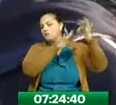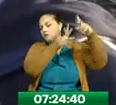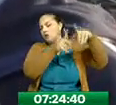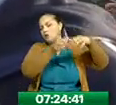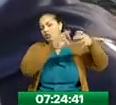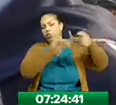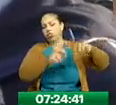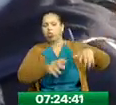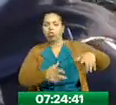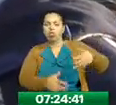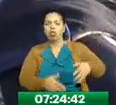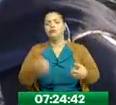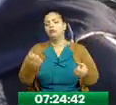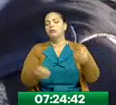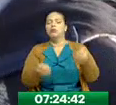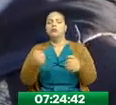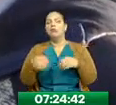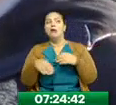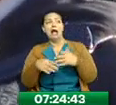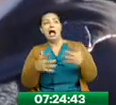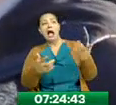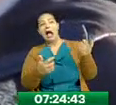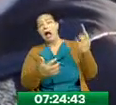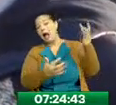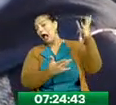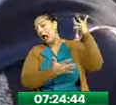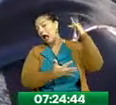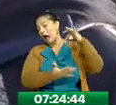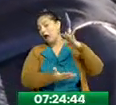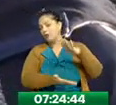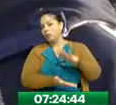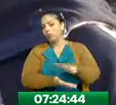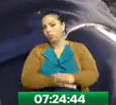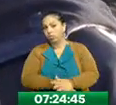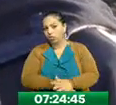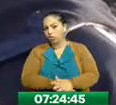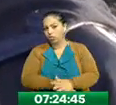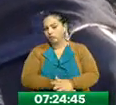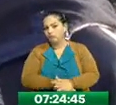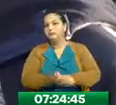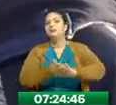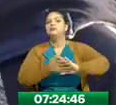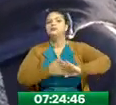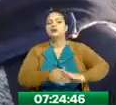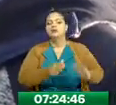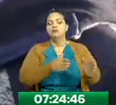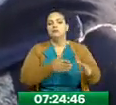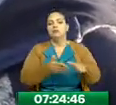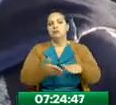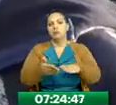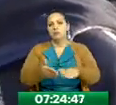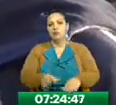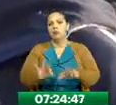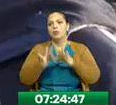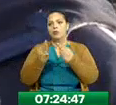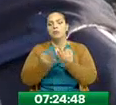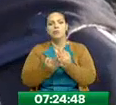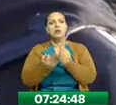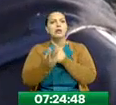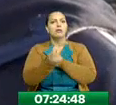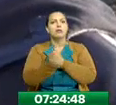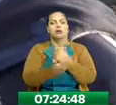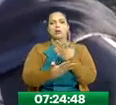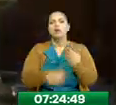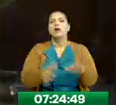quieren catalogar como accidente de tránsito. Entonces, ¿cómo catalogan si están en un vehículo y en unas vías, en una vía